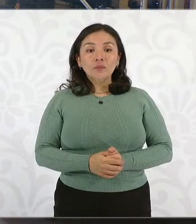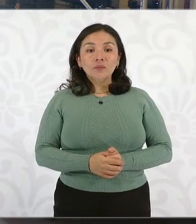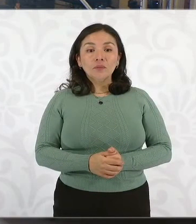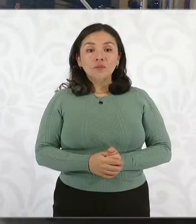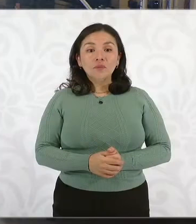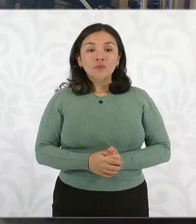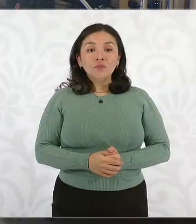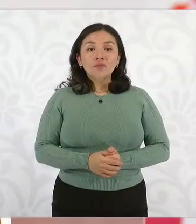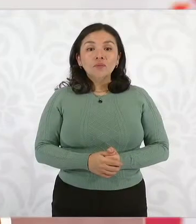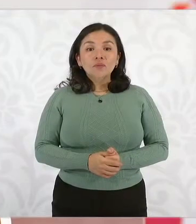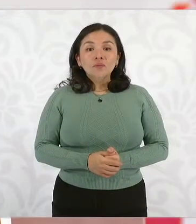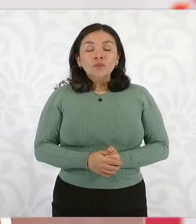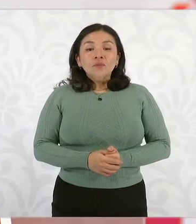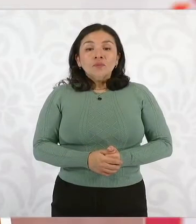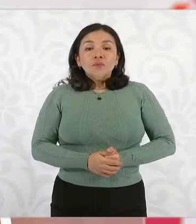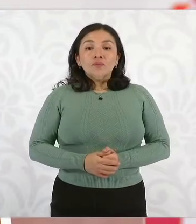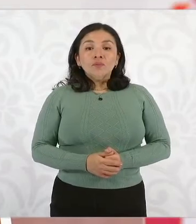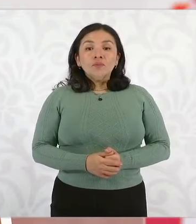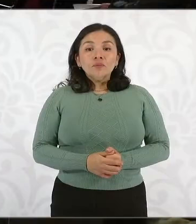ha preguntado?